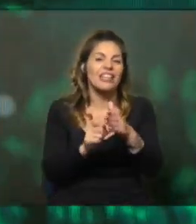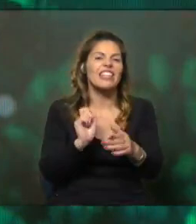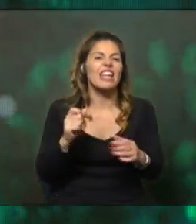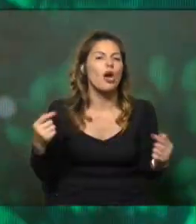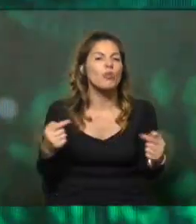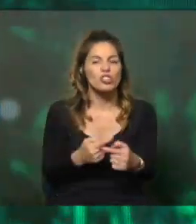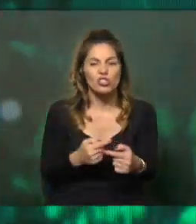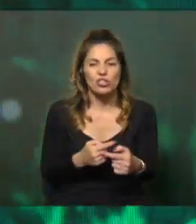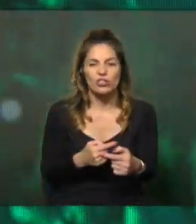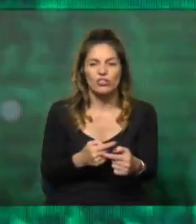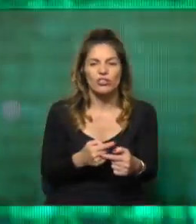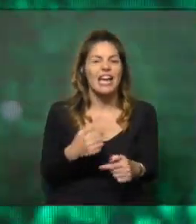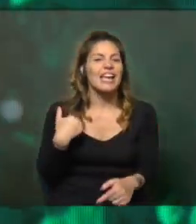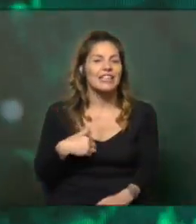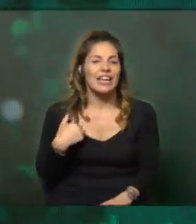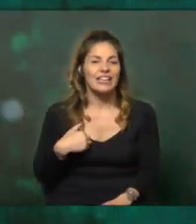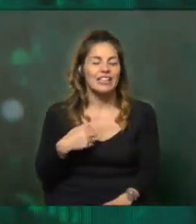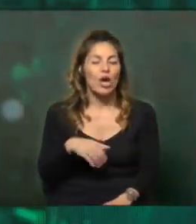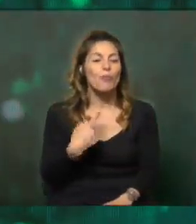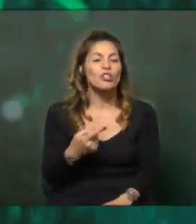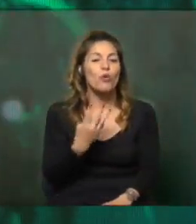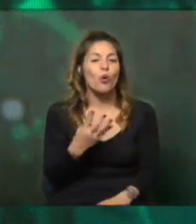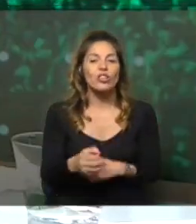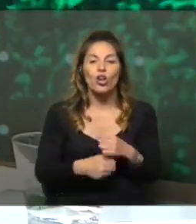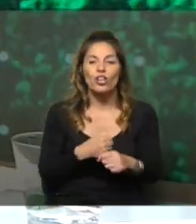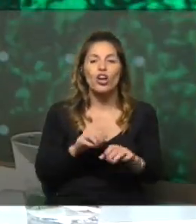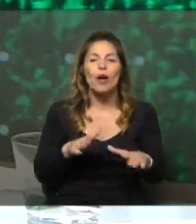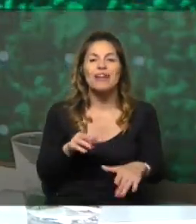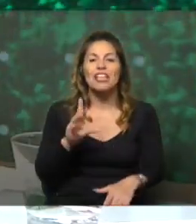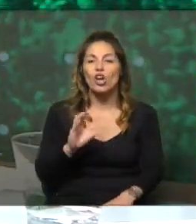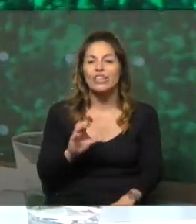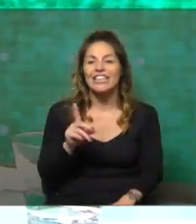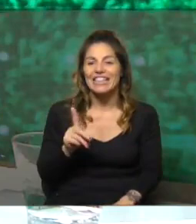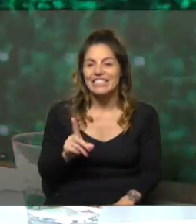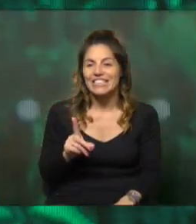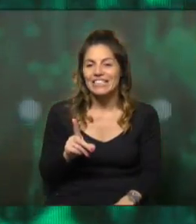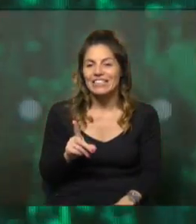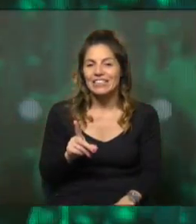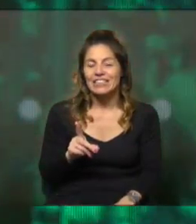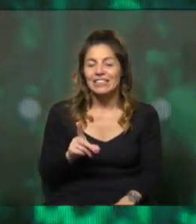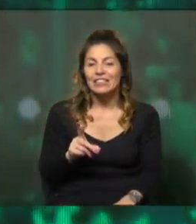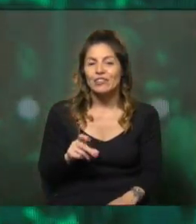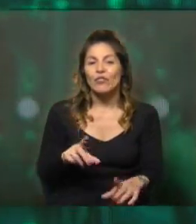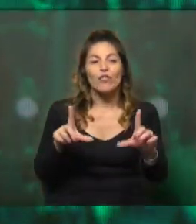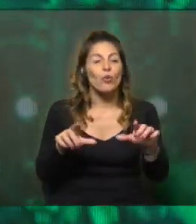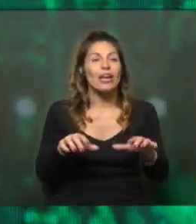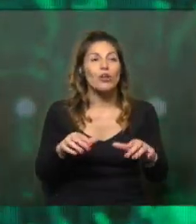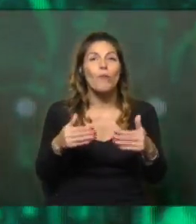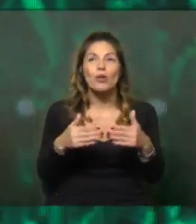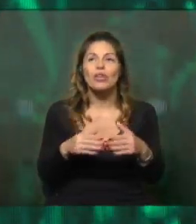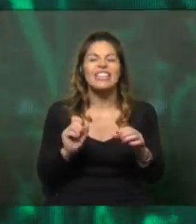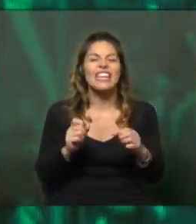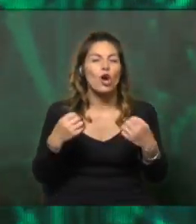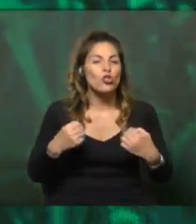oposición en Argentina en los próximos 4 años qué va a pasar con Cristina también no hay figuras que uno se hace preguntas pero quién consolida la